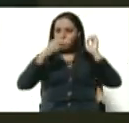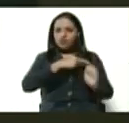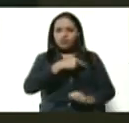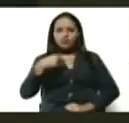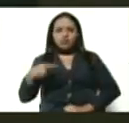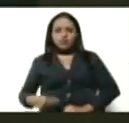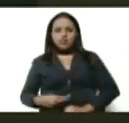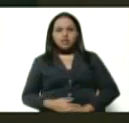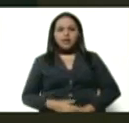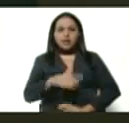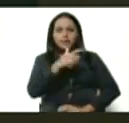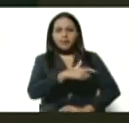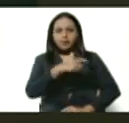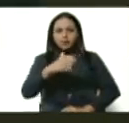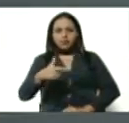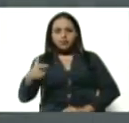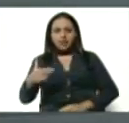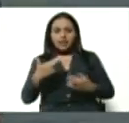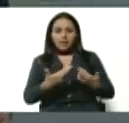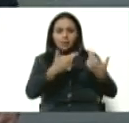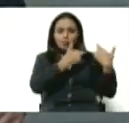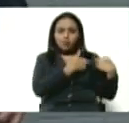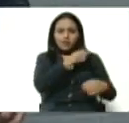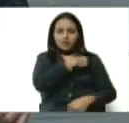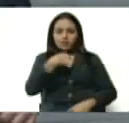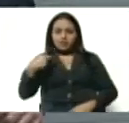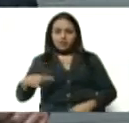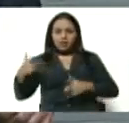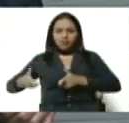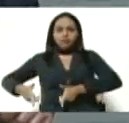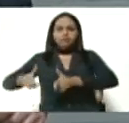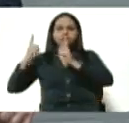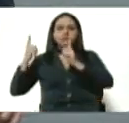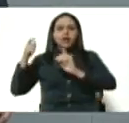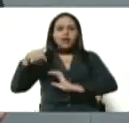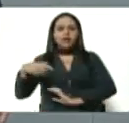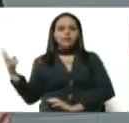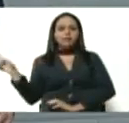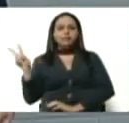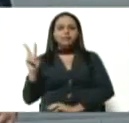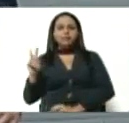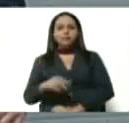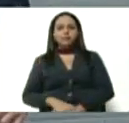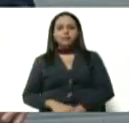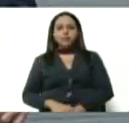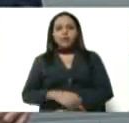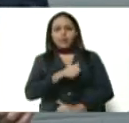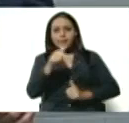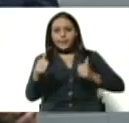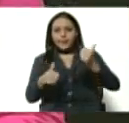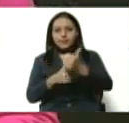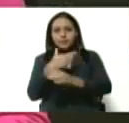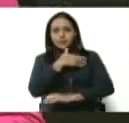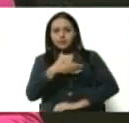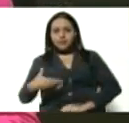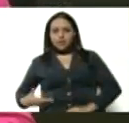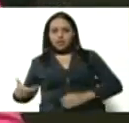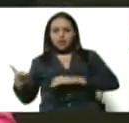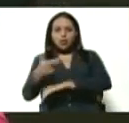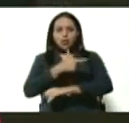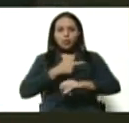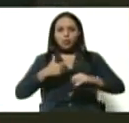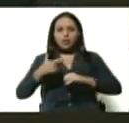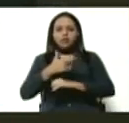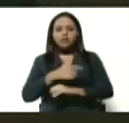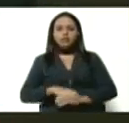distinguidos diplomáticos chinos acreditados en nuestro país, vicepresidente sectorial de gobierno Ricardo